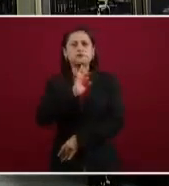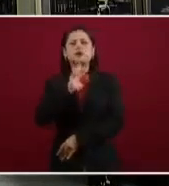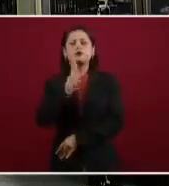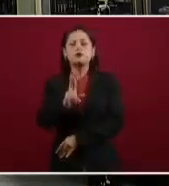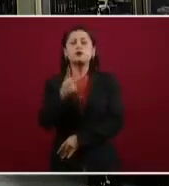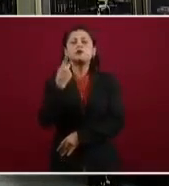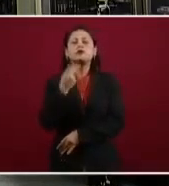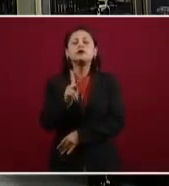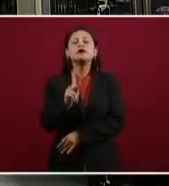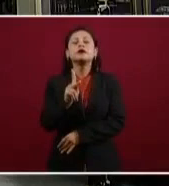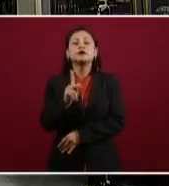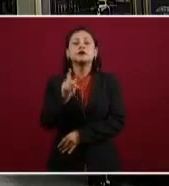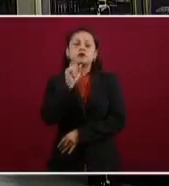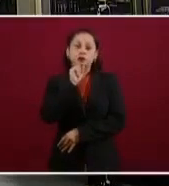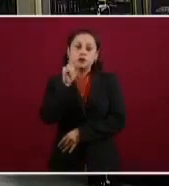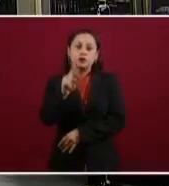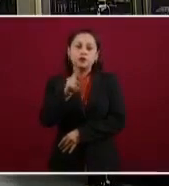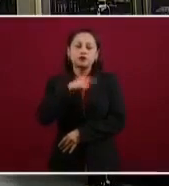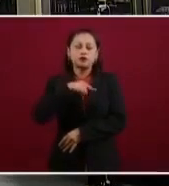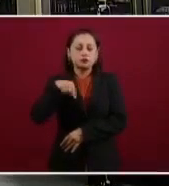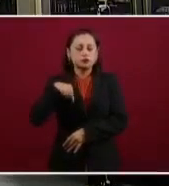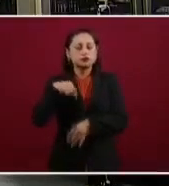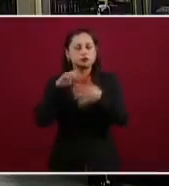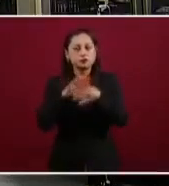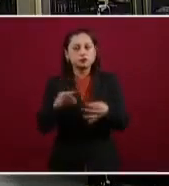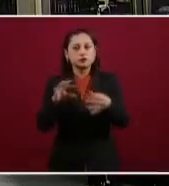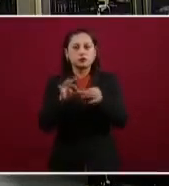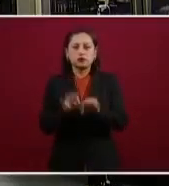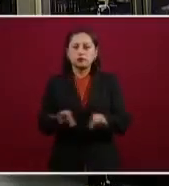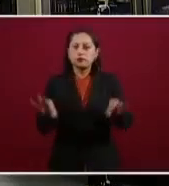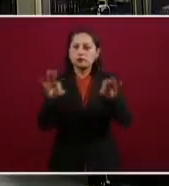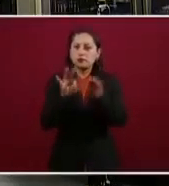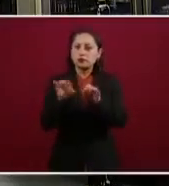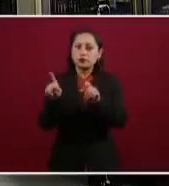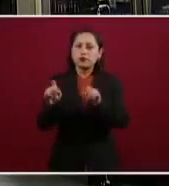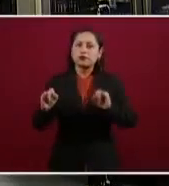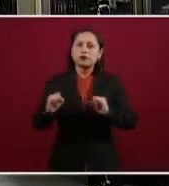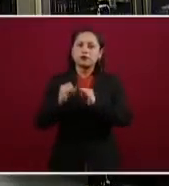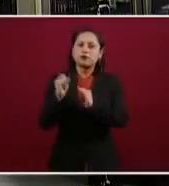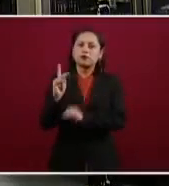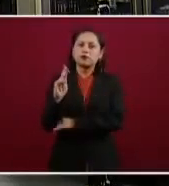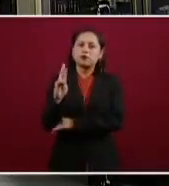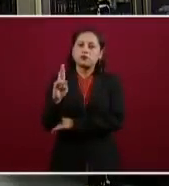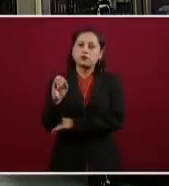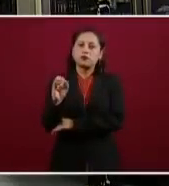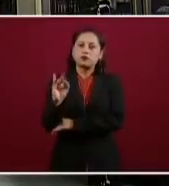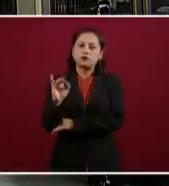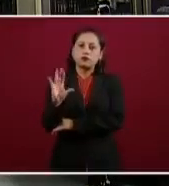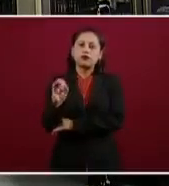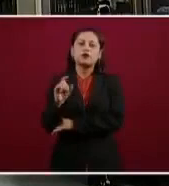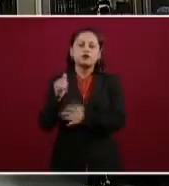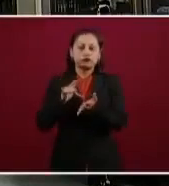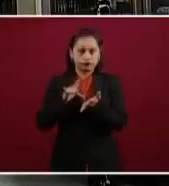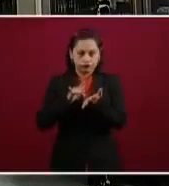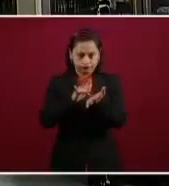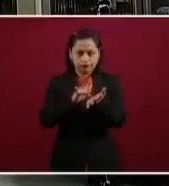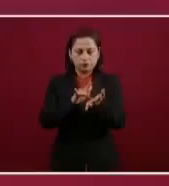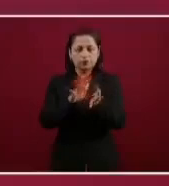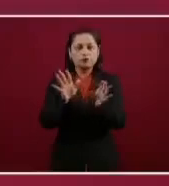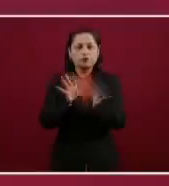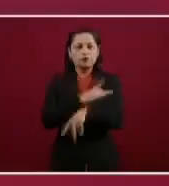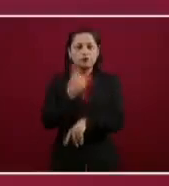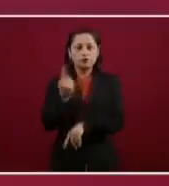el importante papel que va a tener profeco en este buen fin profeco tiene fechas